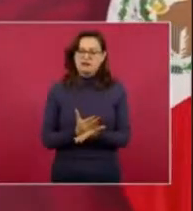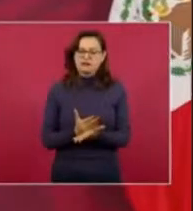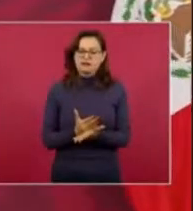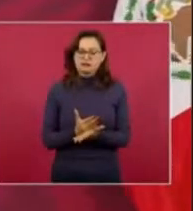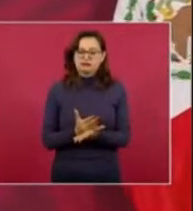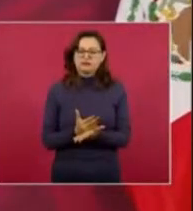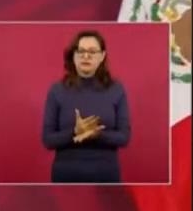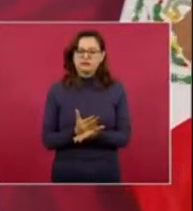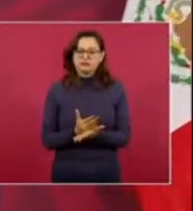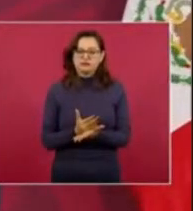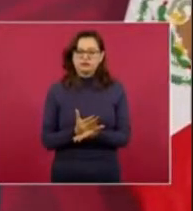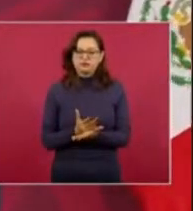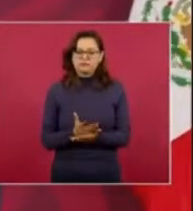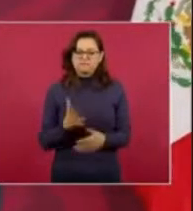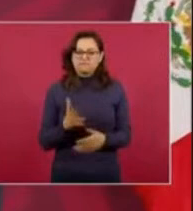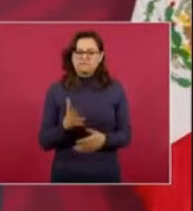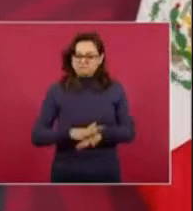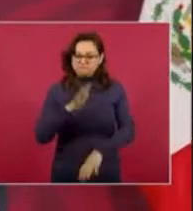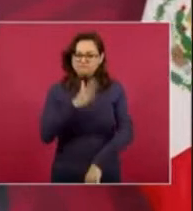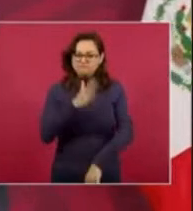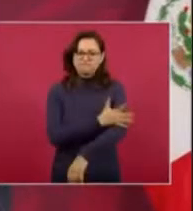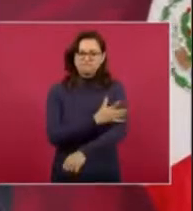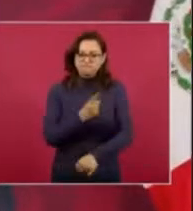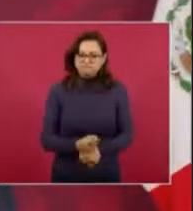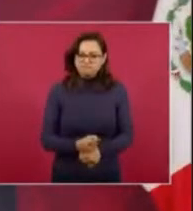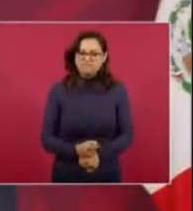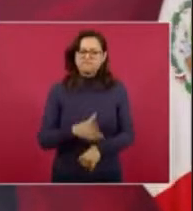y hablar con la verdad